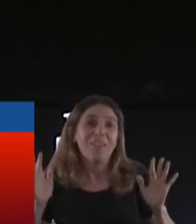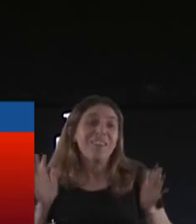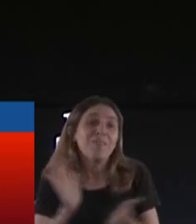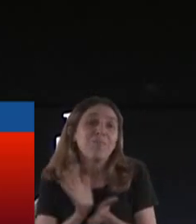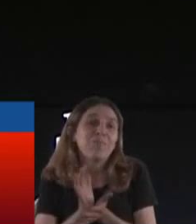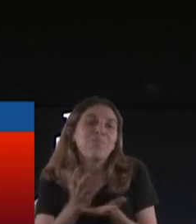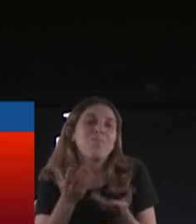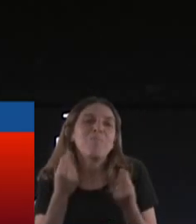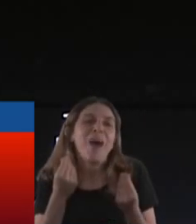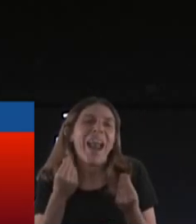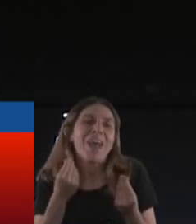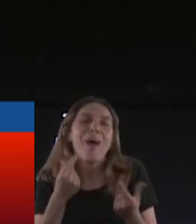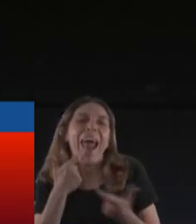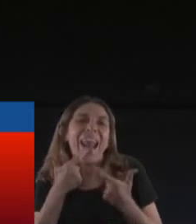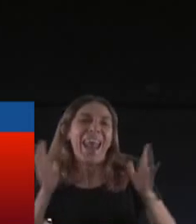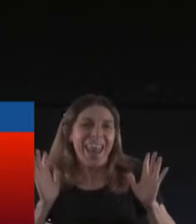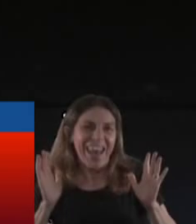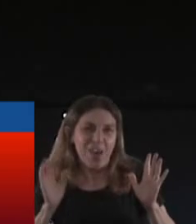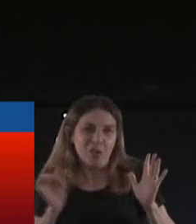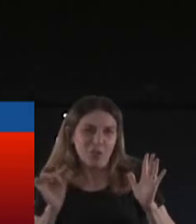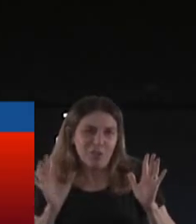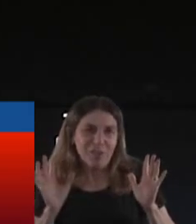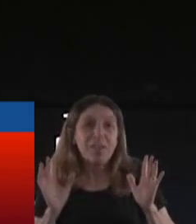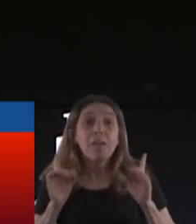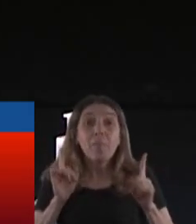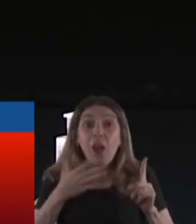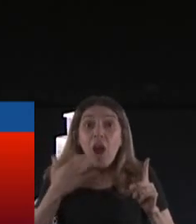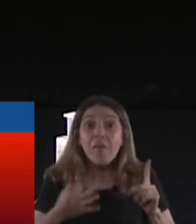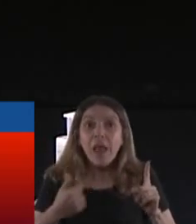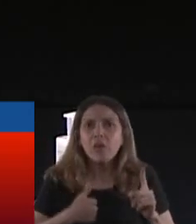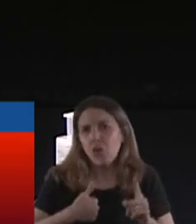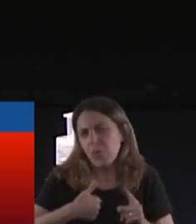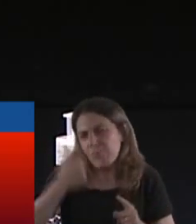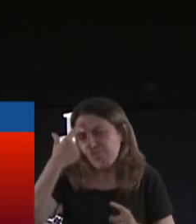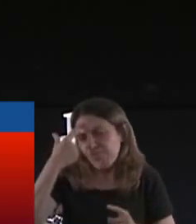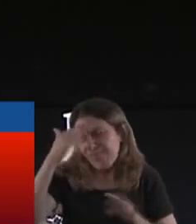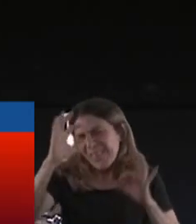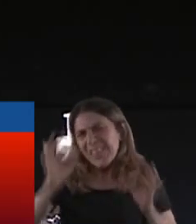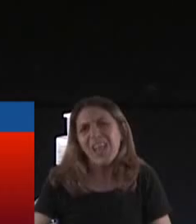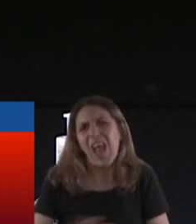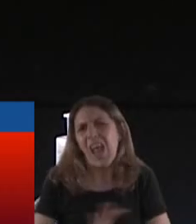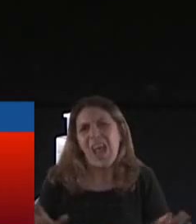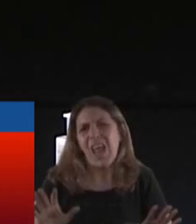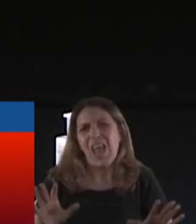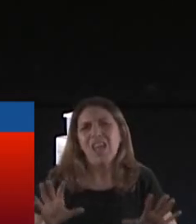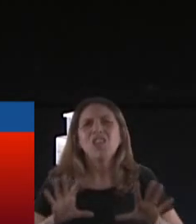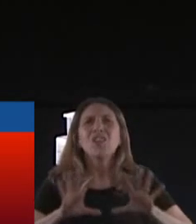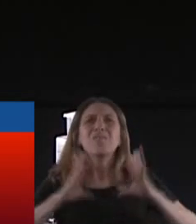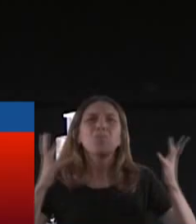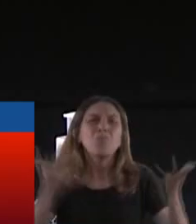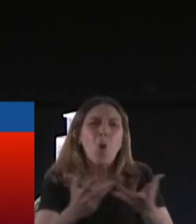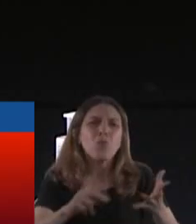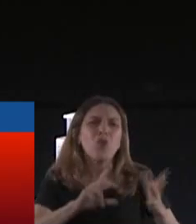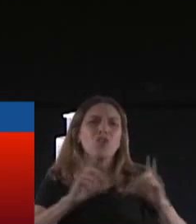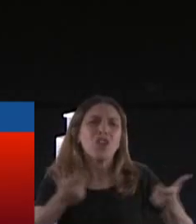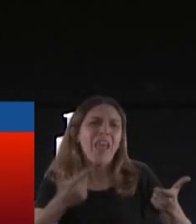un objeto de reírnos un rato. Pero la verdad es que yo estoy convencido que el mundo debe cambiar y que la sociedad debe cambiar